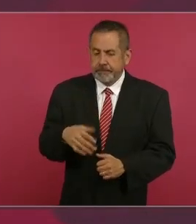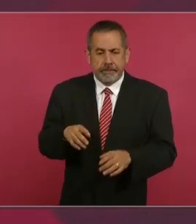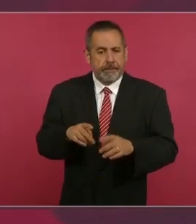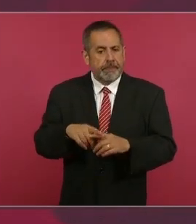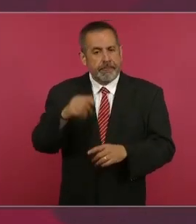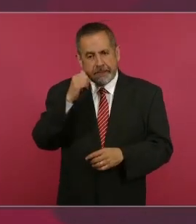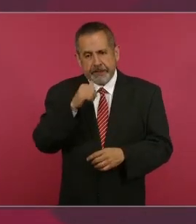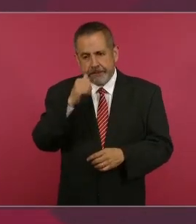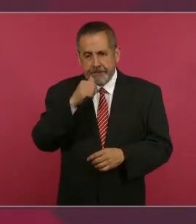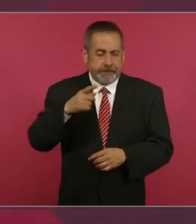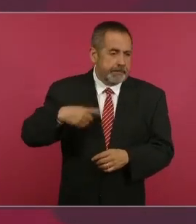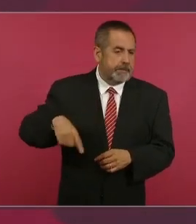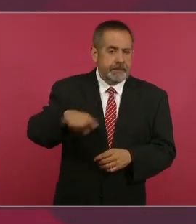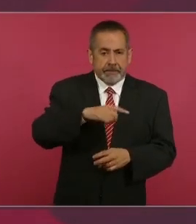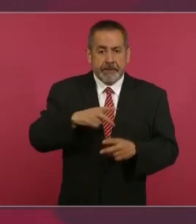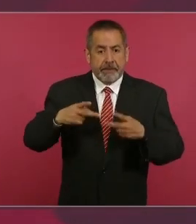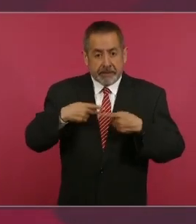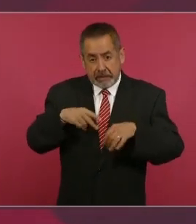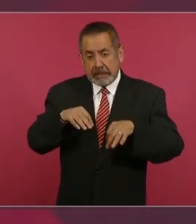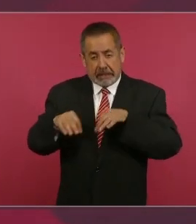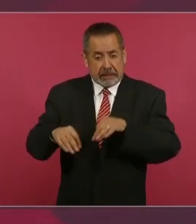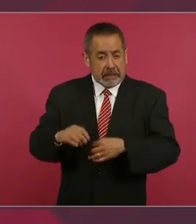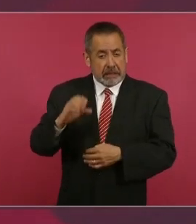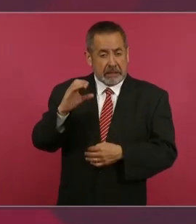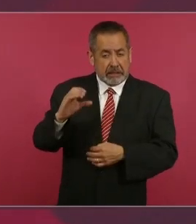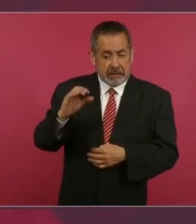siempre, los trabajadores